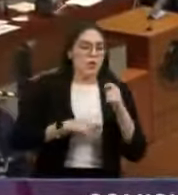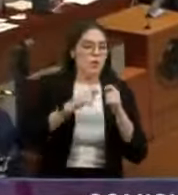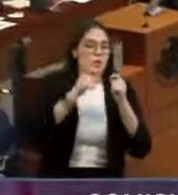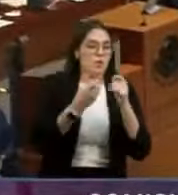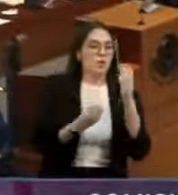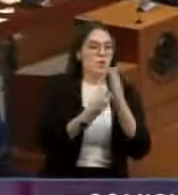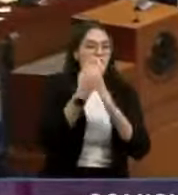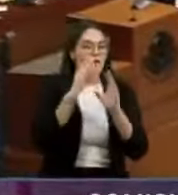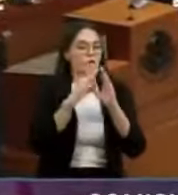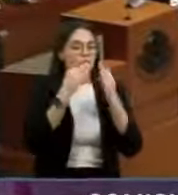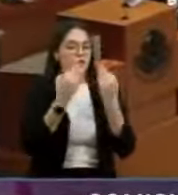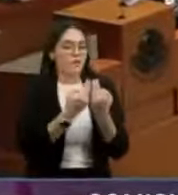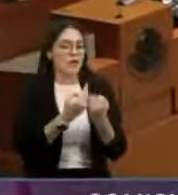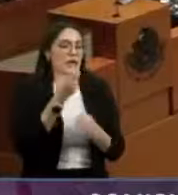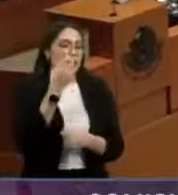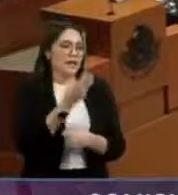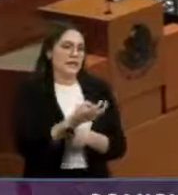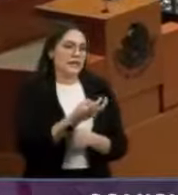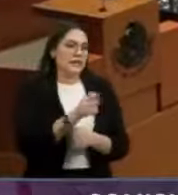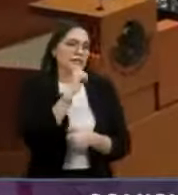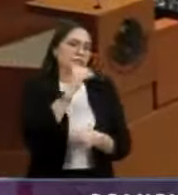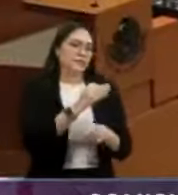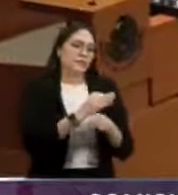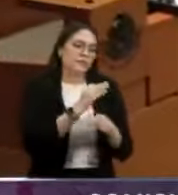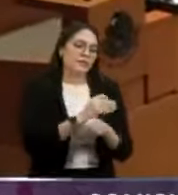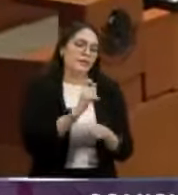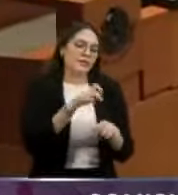es, en esta reforma judicial,